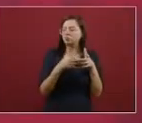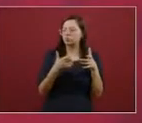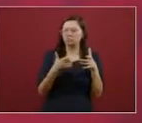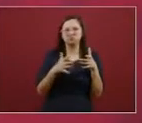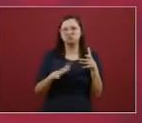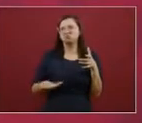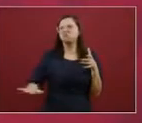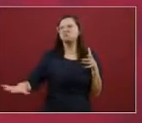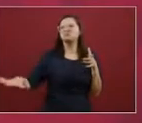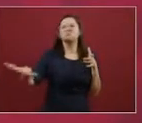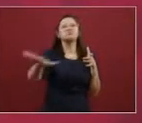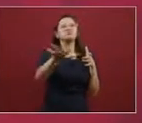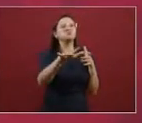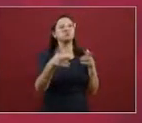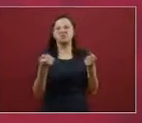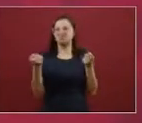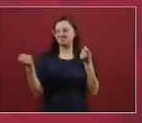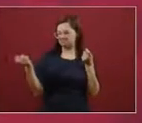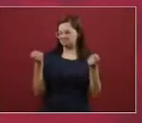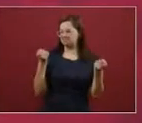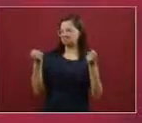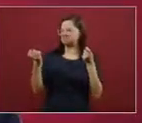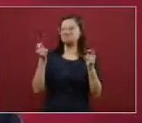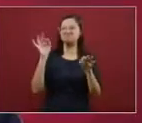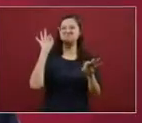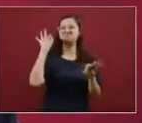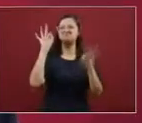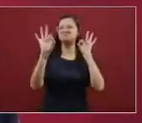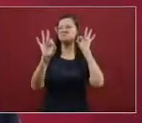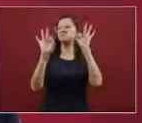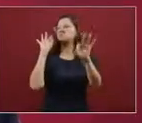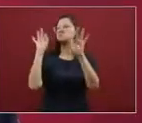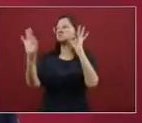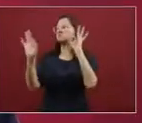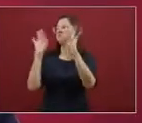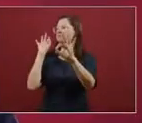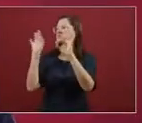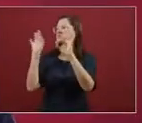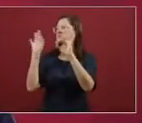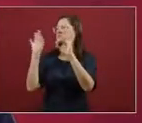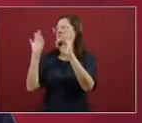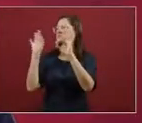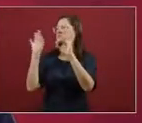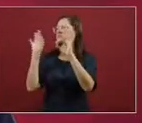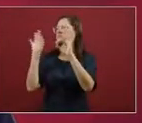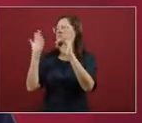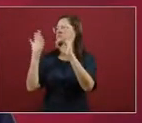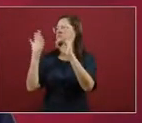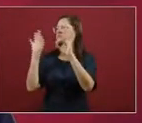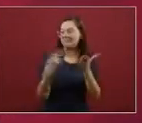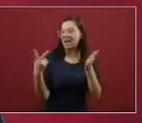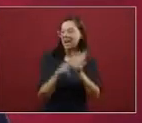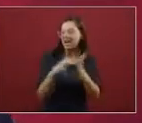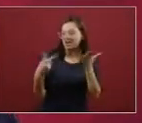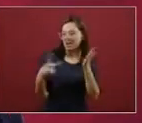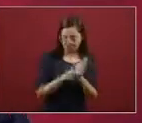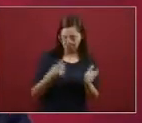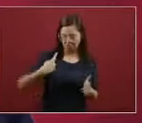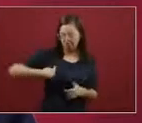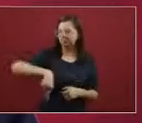control de la opinión pública porque manejamos los principales diarios del